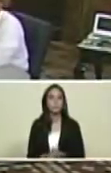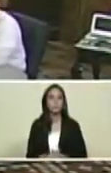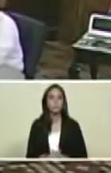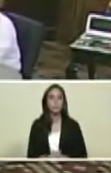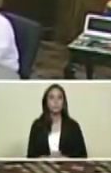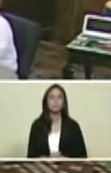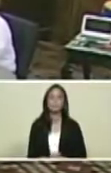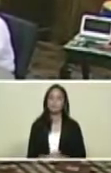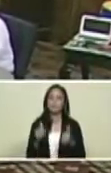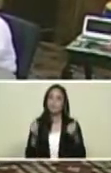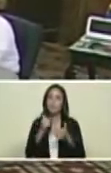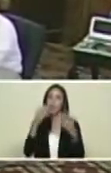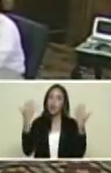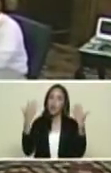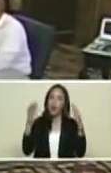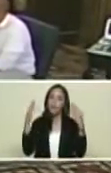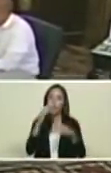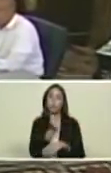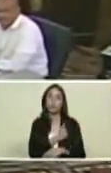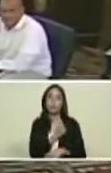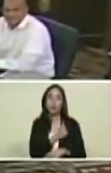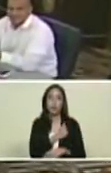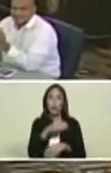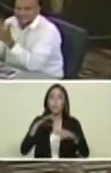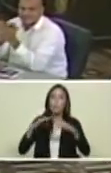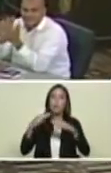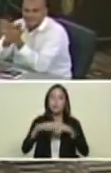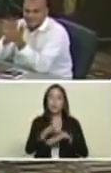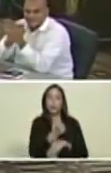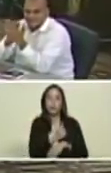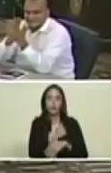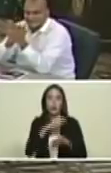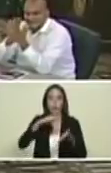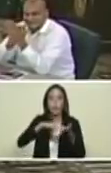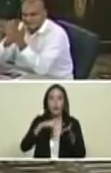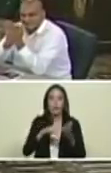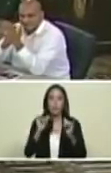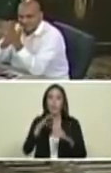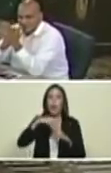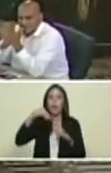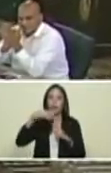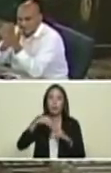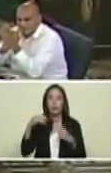Bueno, aquí le damos un aplauso también a Chacao, municipio de Chacao, Miranda, Altamira.